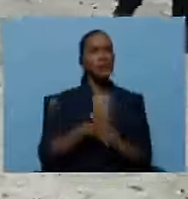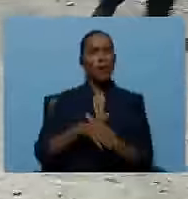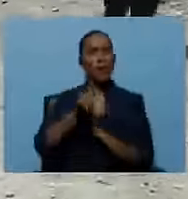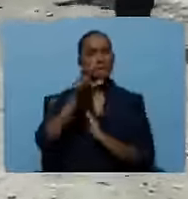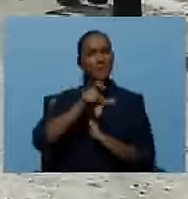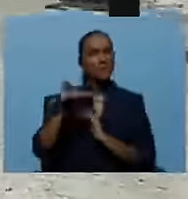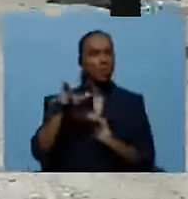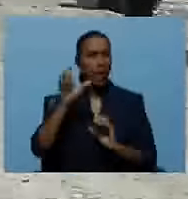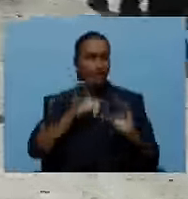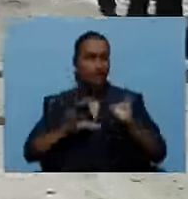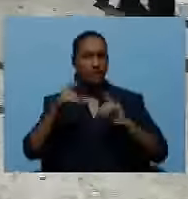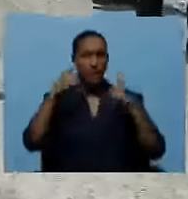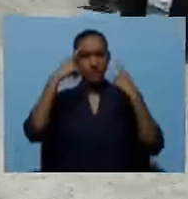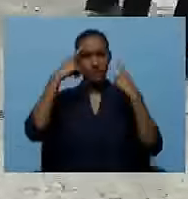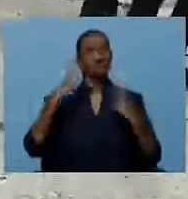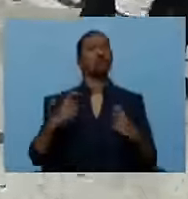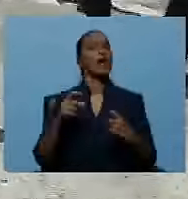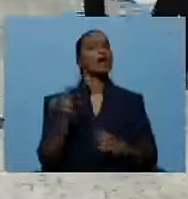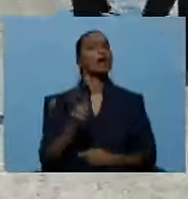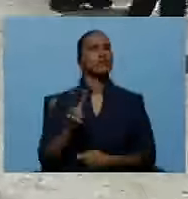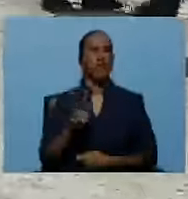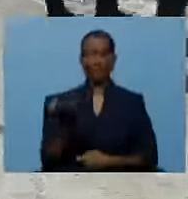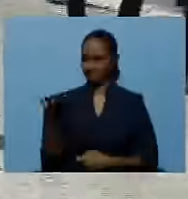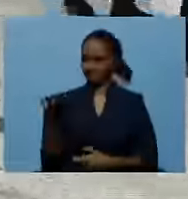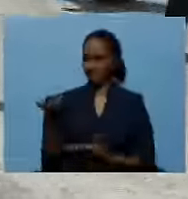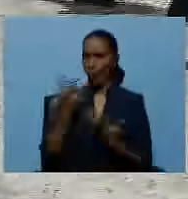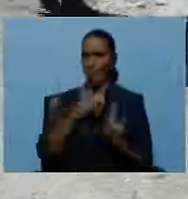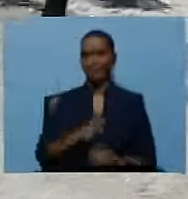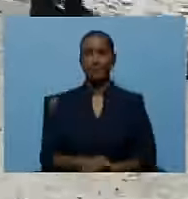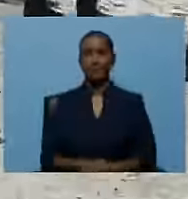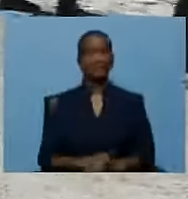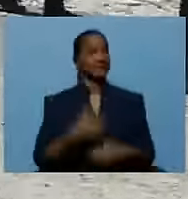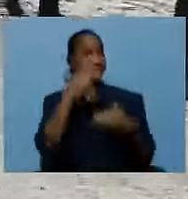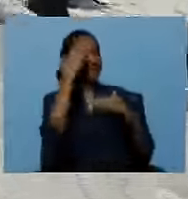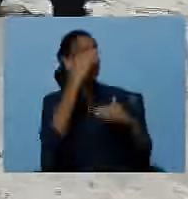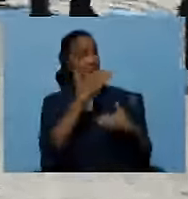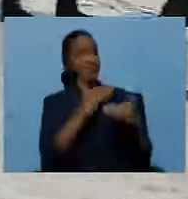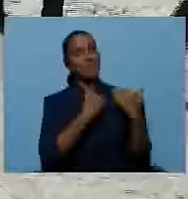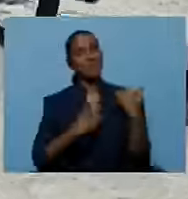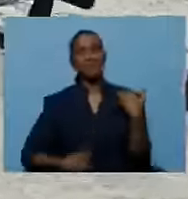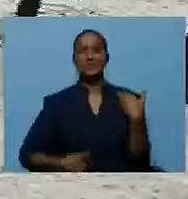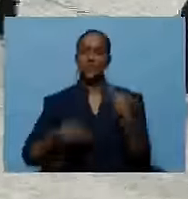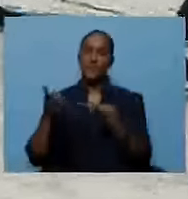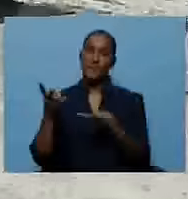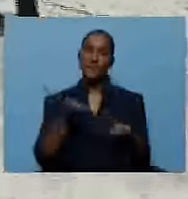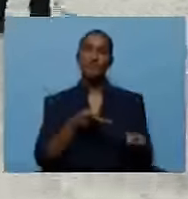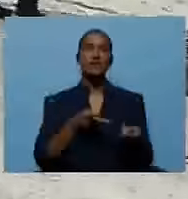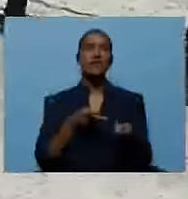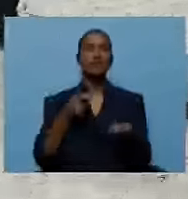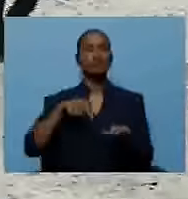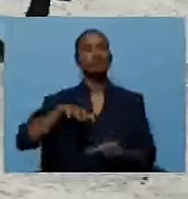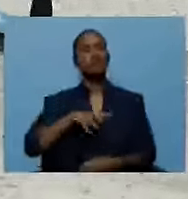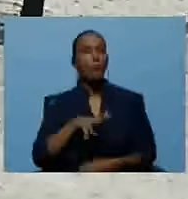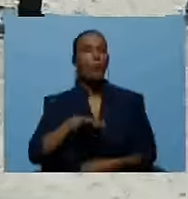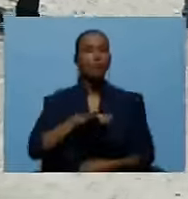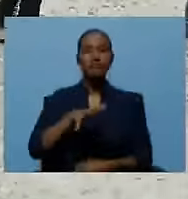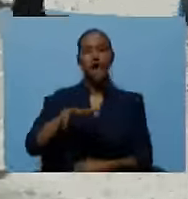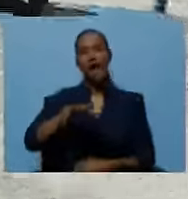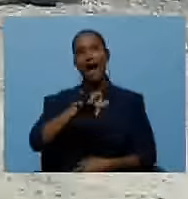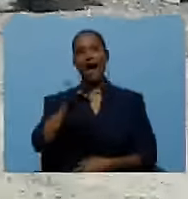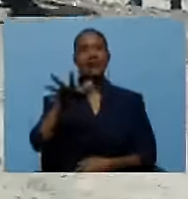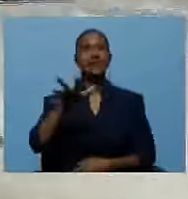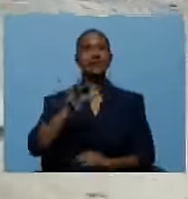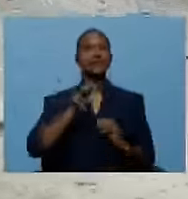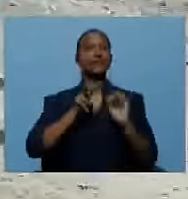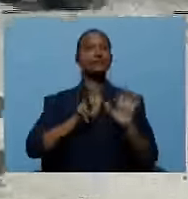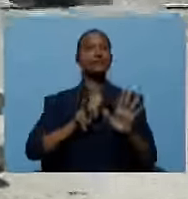a toda la comunidad científica de Venezuela? Profesora. Un saludo, presidente. Bienvenidos a Altos de Pipe. 755